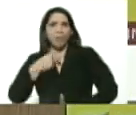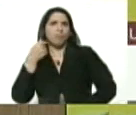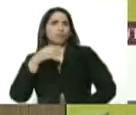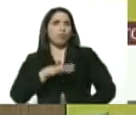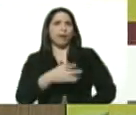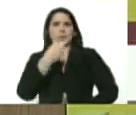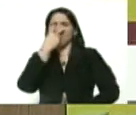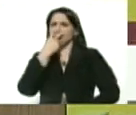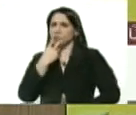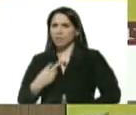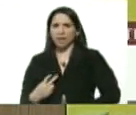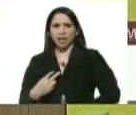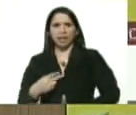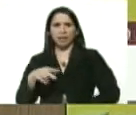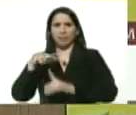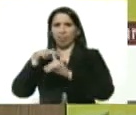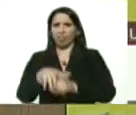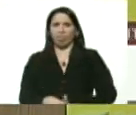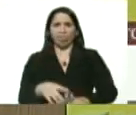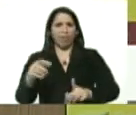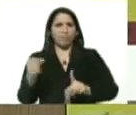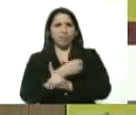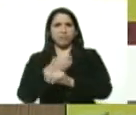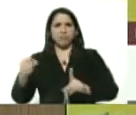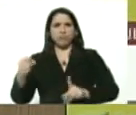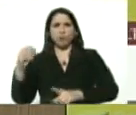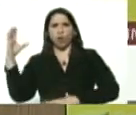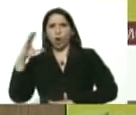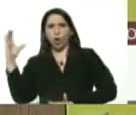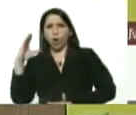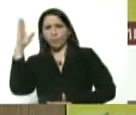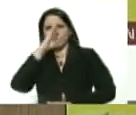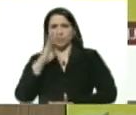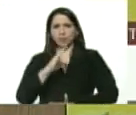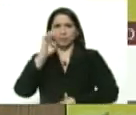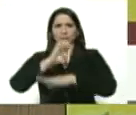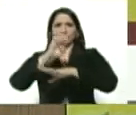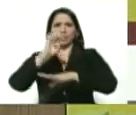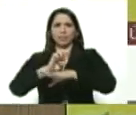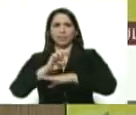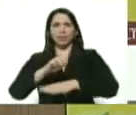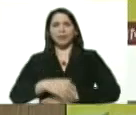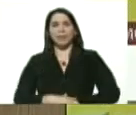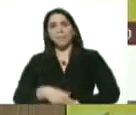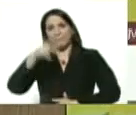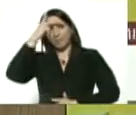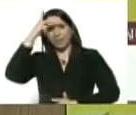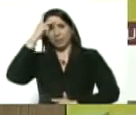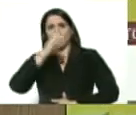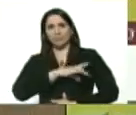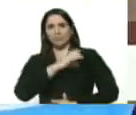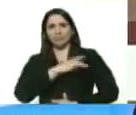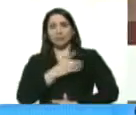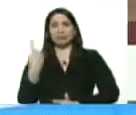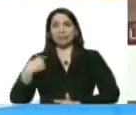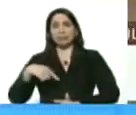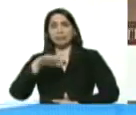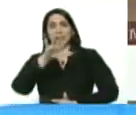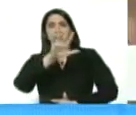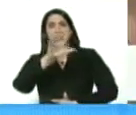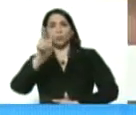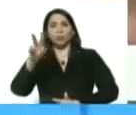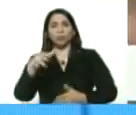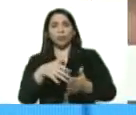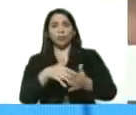de la miseria de la xenofobia y del racismo de colombia de brasil de ecuador de perú y de chile tenemos 52